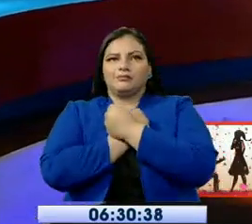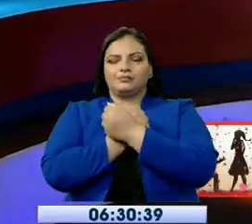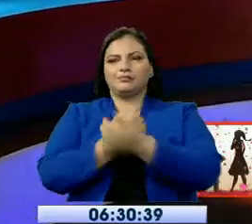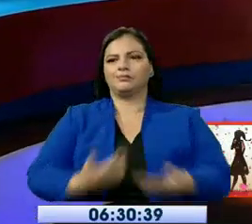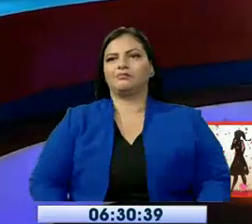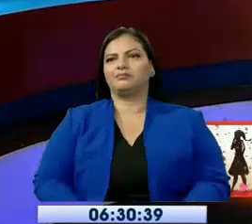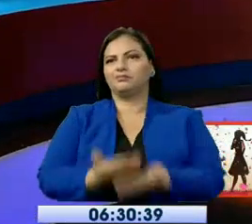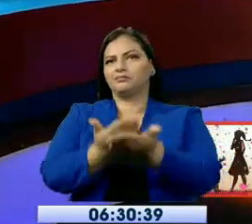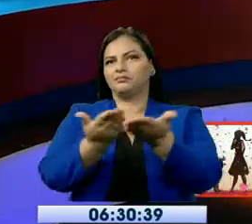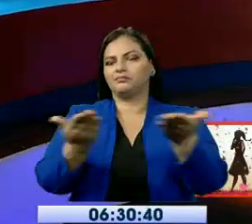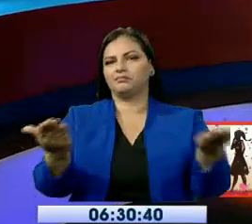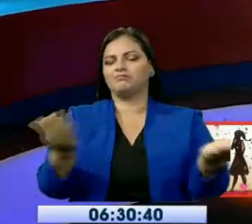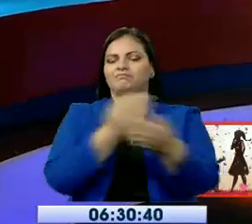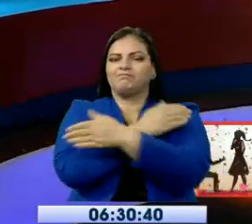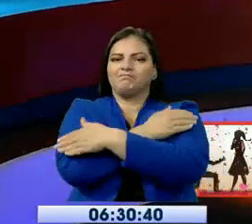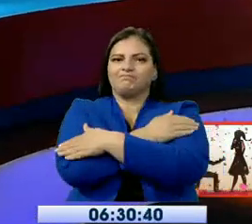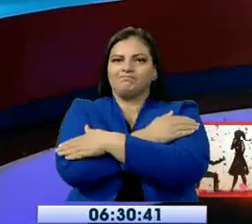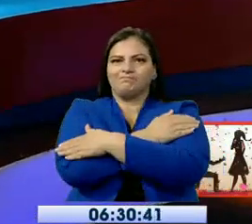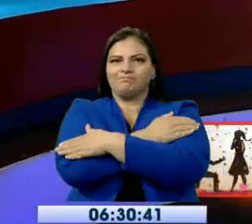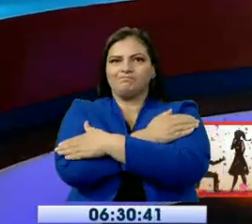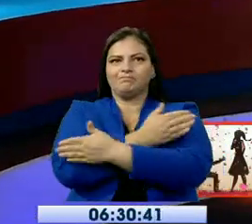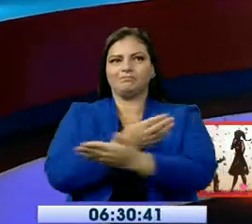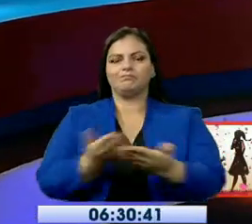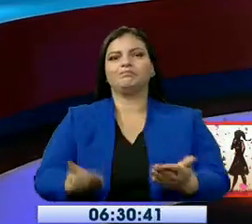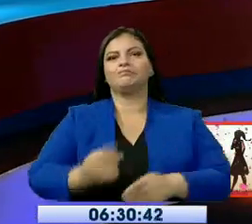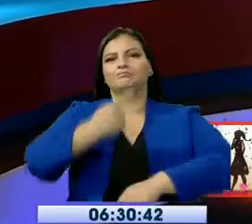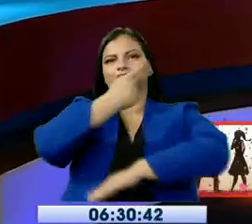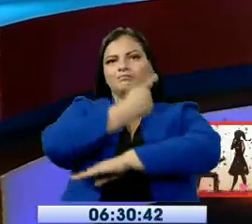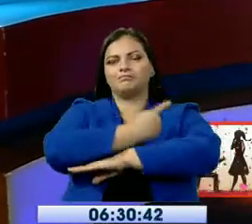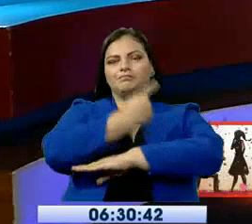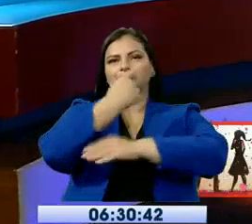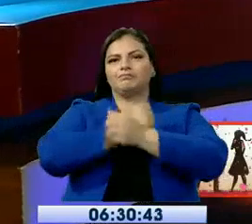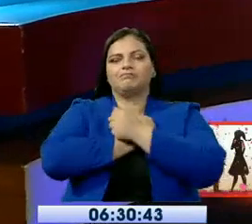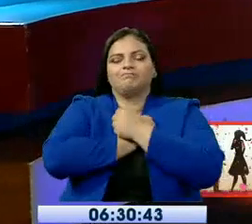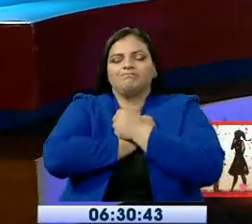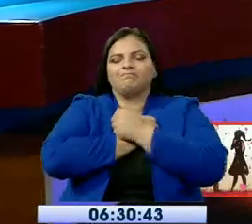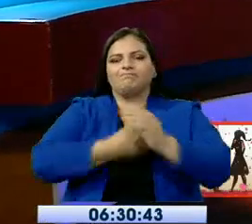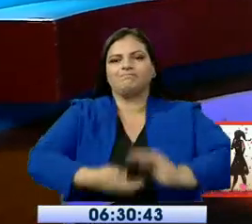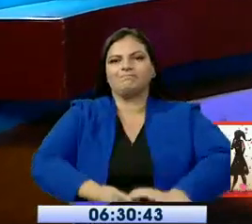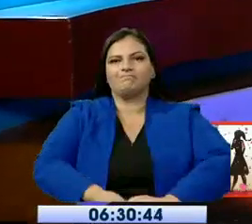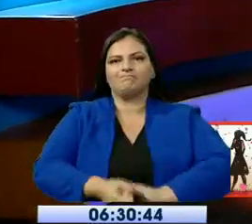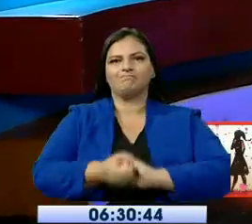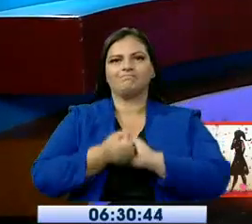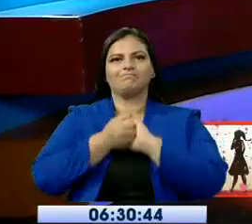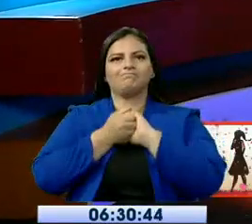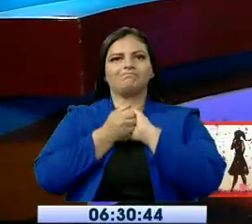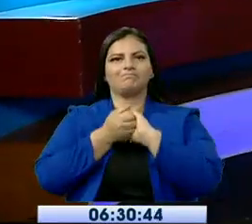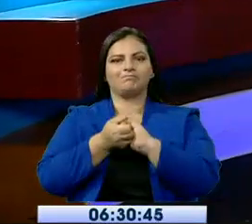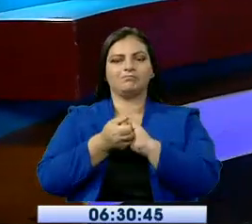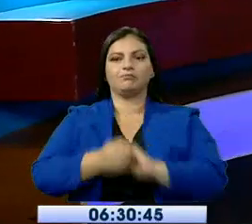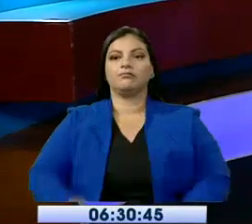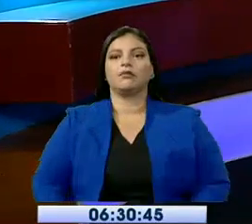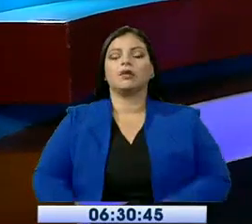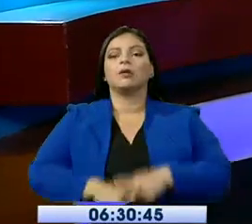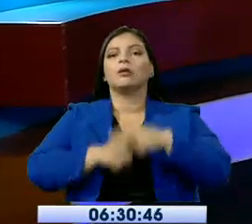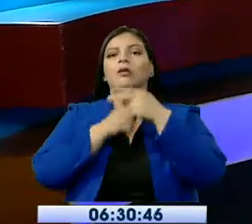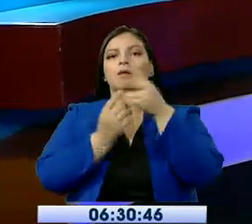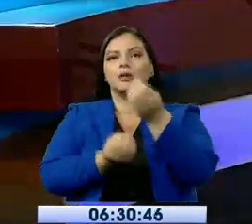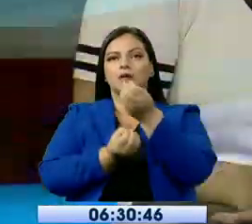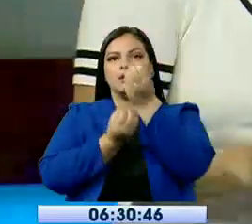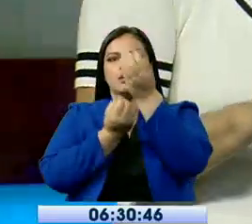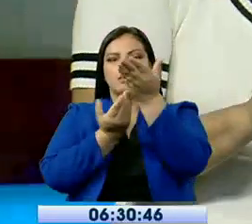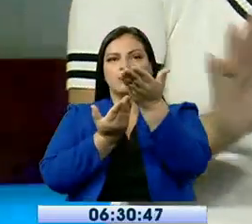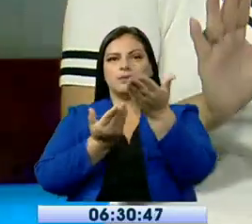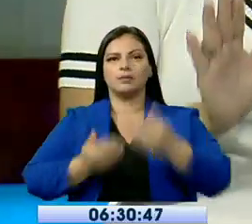Día del Amor y de la Amistad. Bueno, y con este preámbulo, ¿qué les parece si arrancamos con las informaciones? Quiero contarles